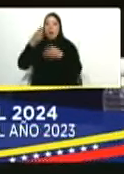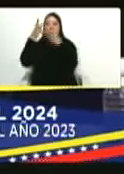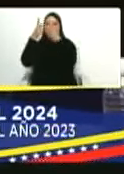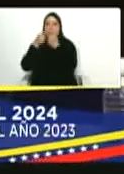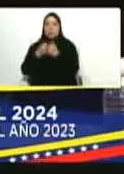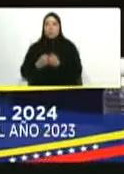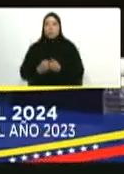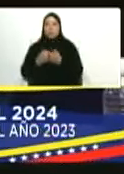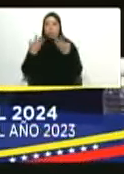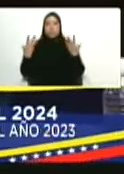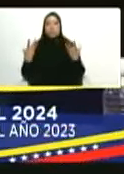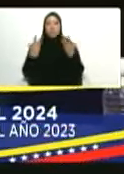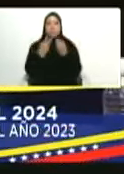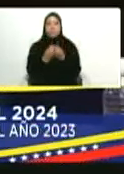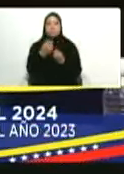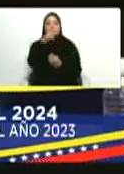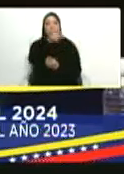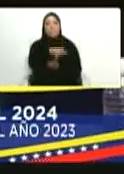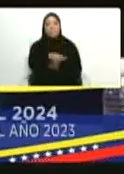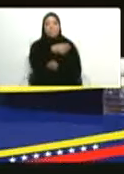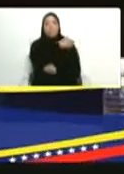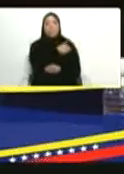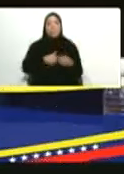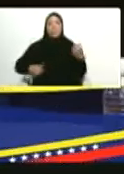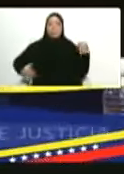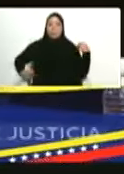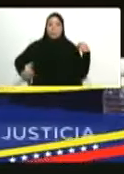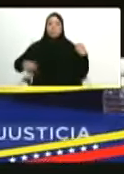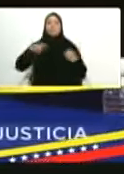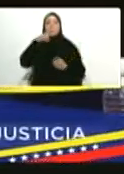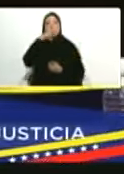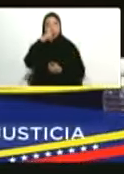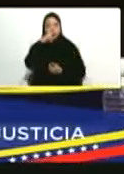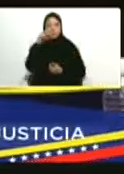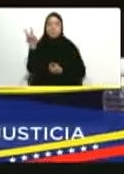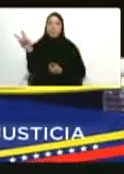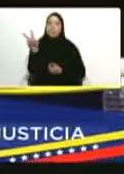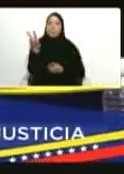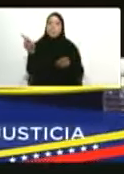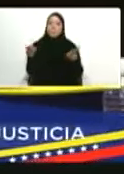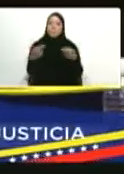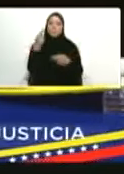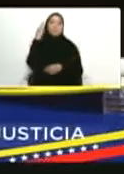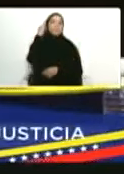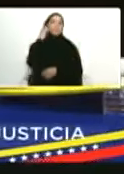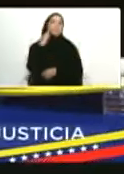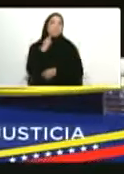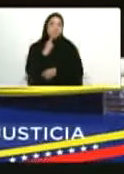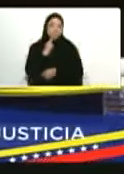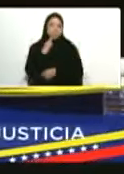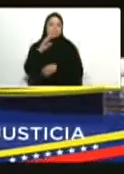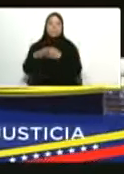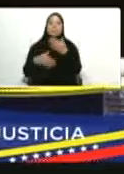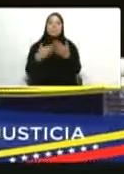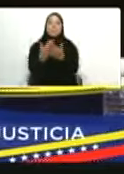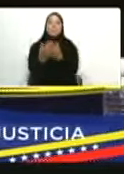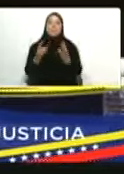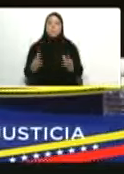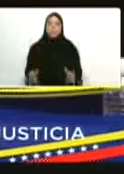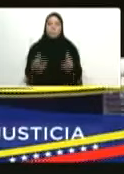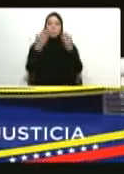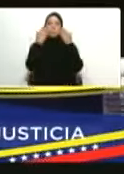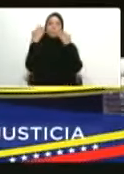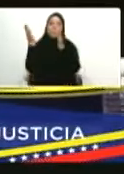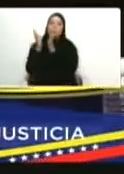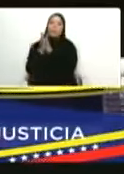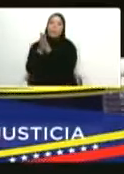quienes acompañarán al ciudadano presidente de la República Bolivariana de Venezuela hasta el estrado. Por